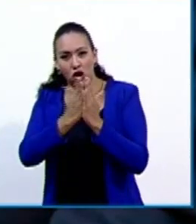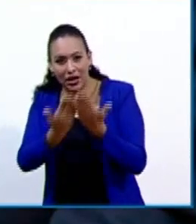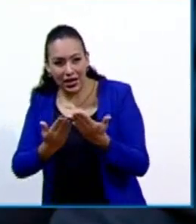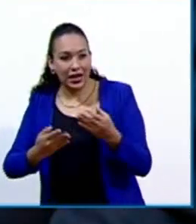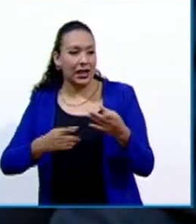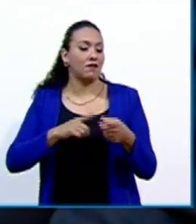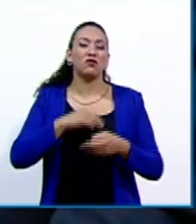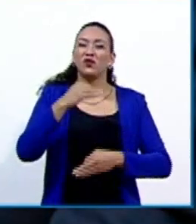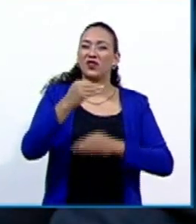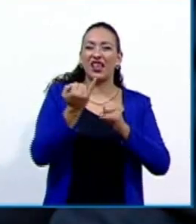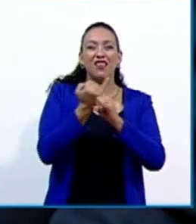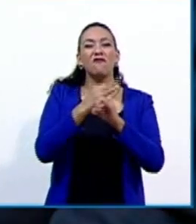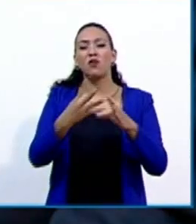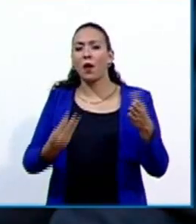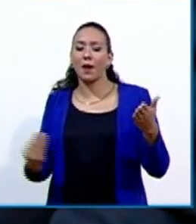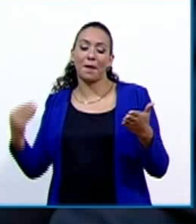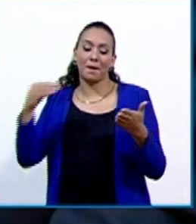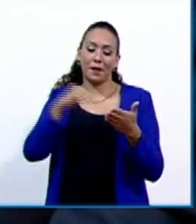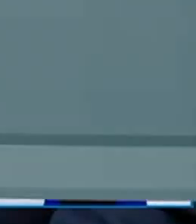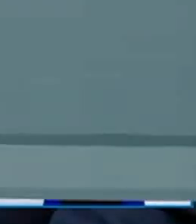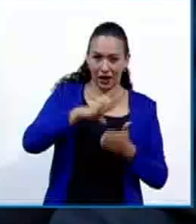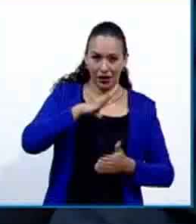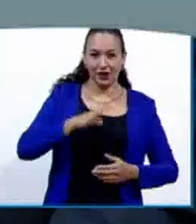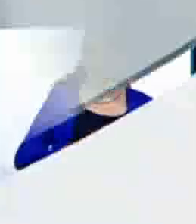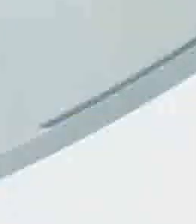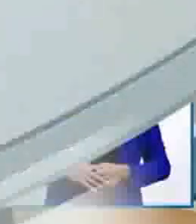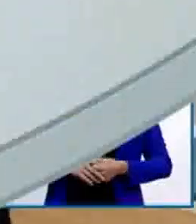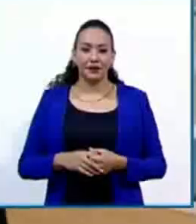la consulta de la ciudadanía general.